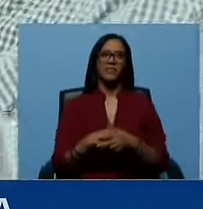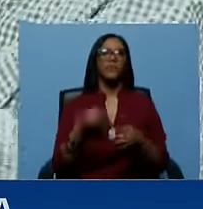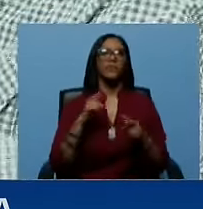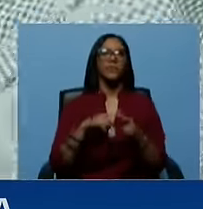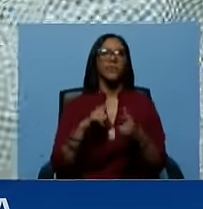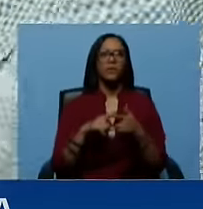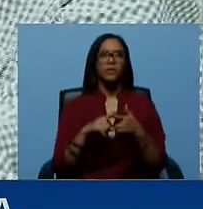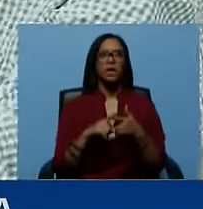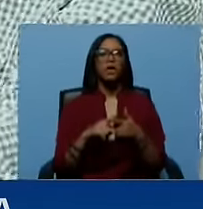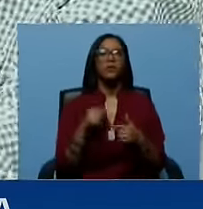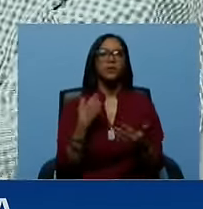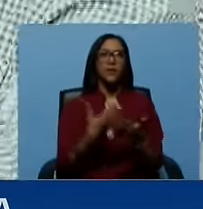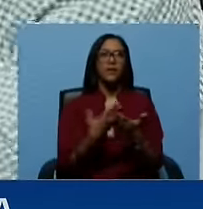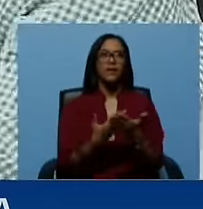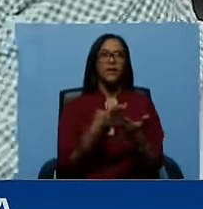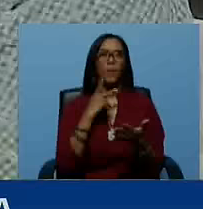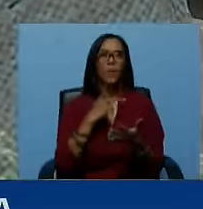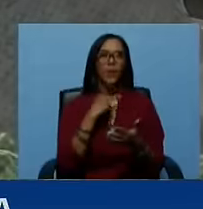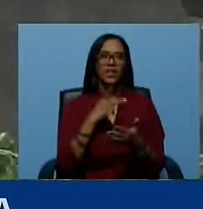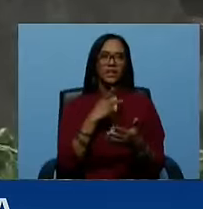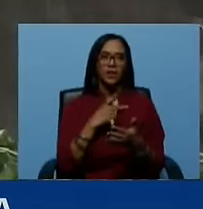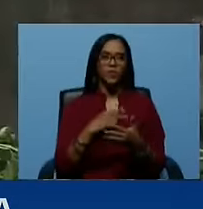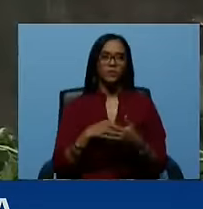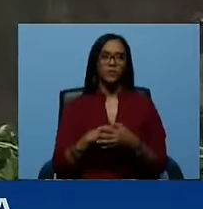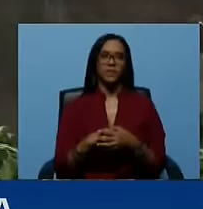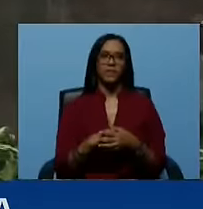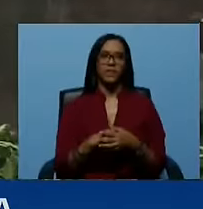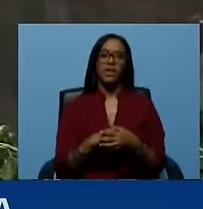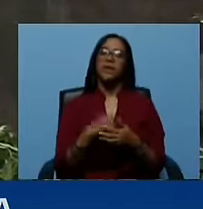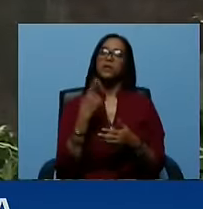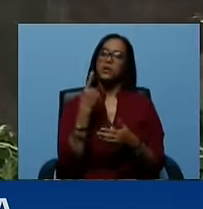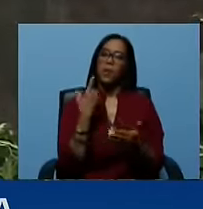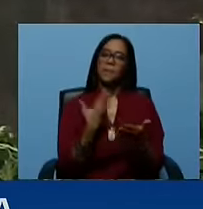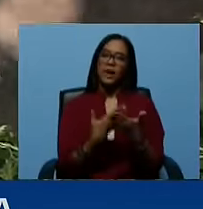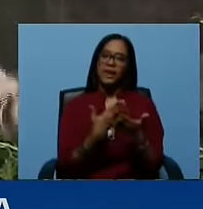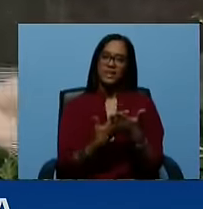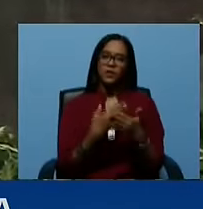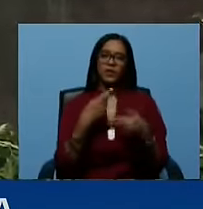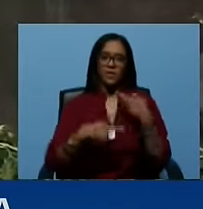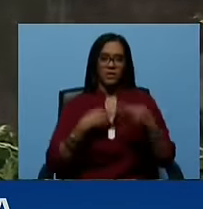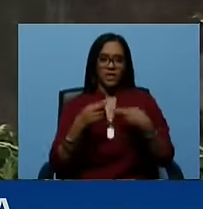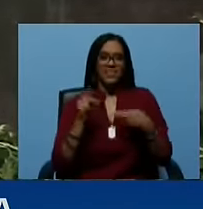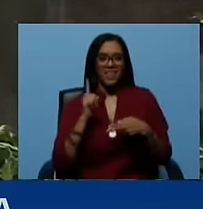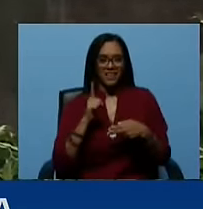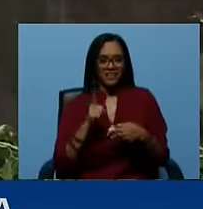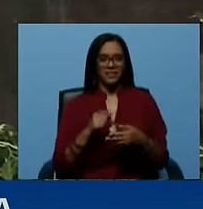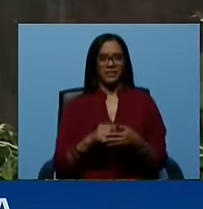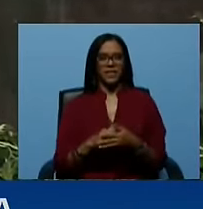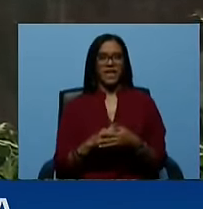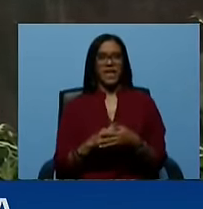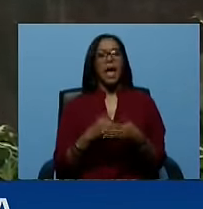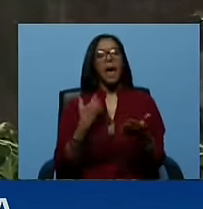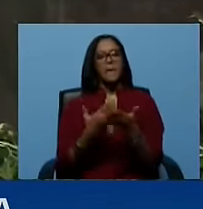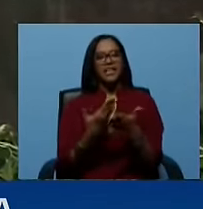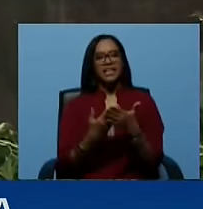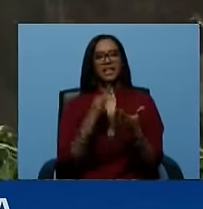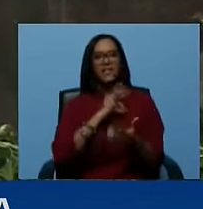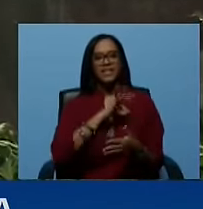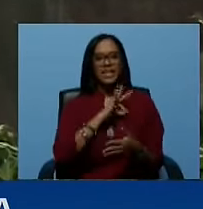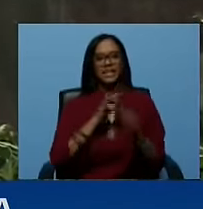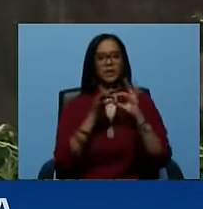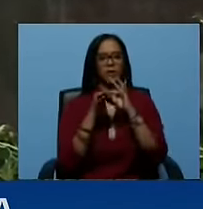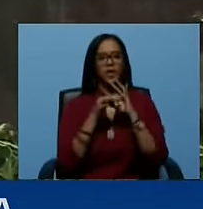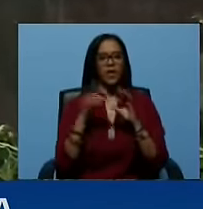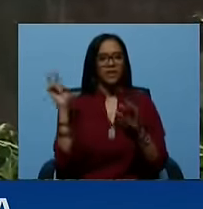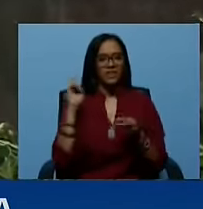Entonces, si un partido político es eso, si un partido revolucionario debe ser eso, si el Partido Socialista Unido de Venezuela